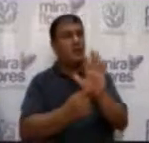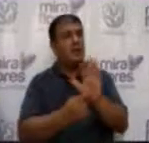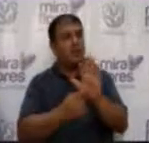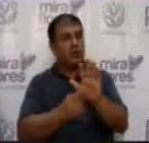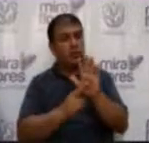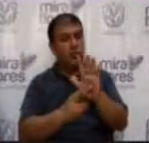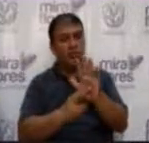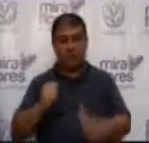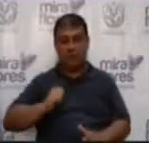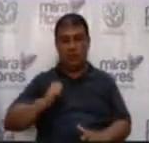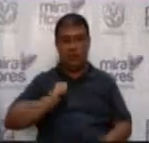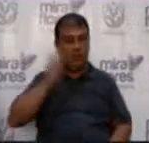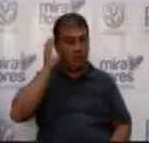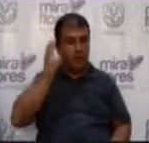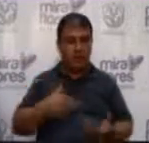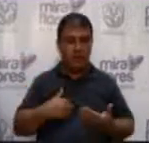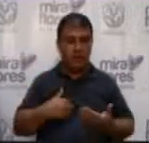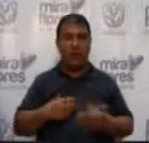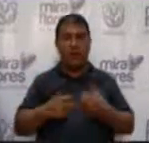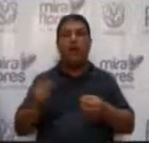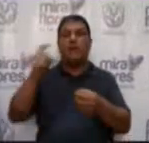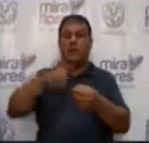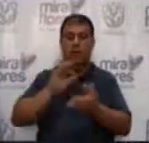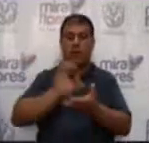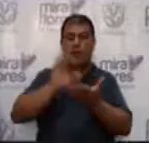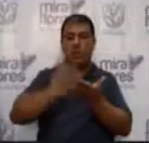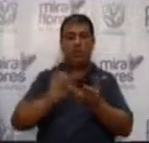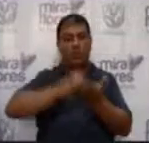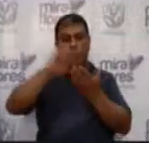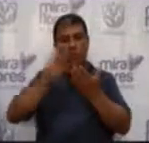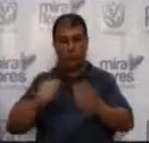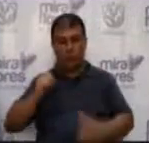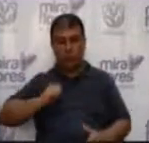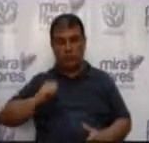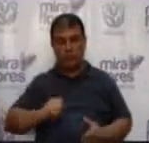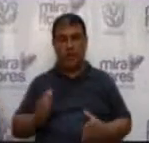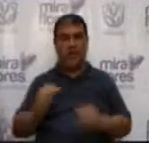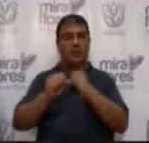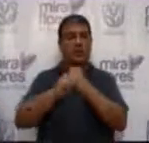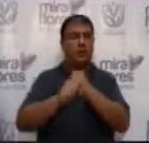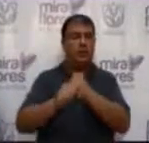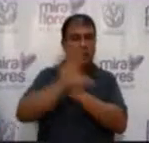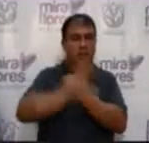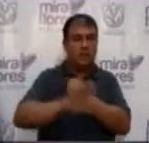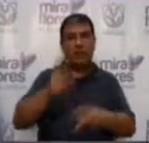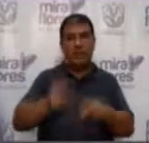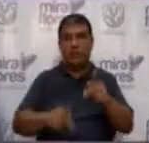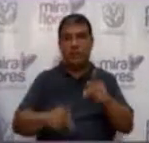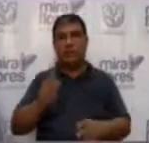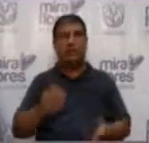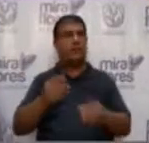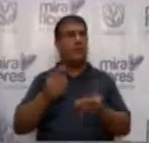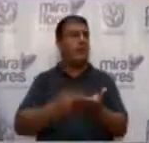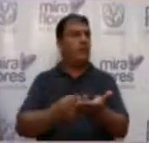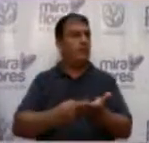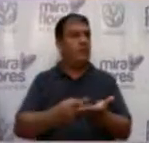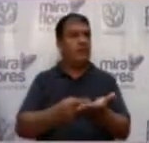de la Municipalidad de Miraflores participe en el curso Proyectos Municipales para la Seguridad Ciudadana. Al debate.